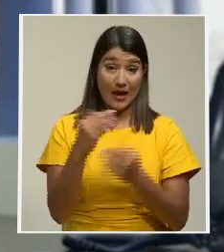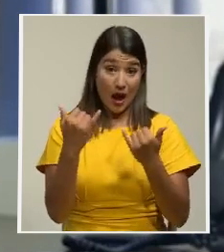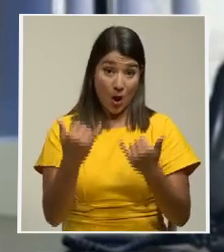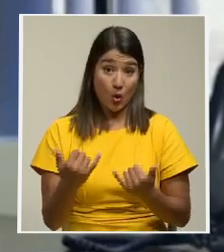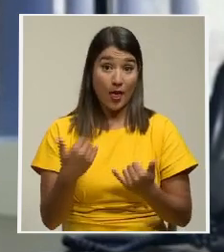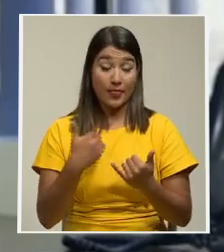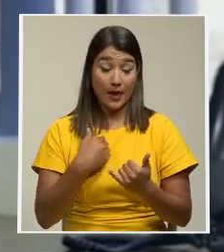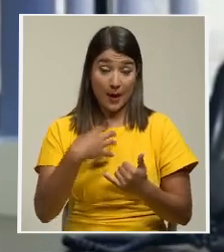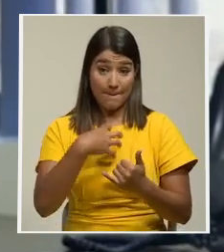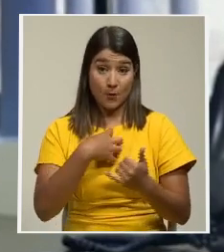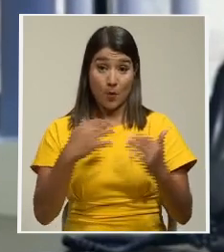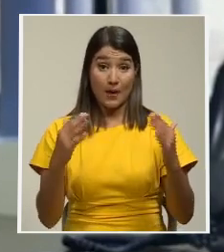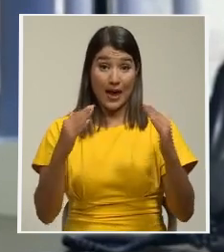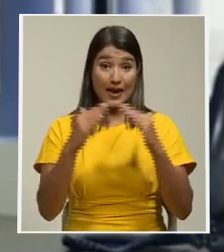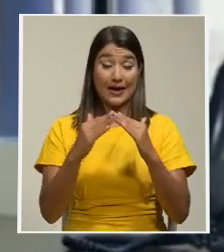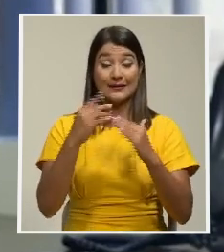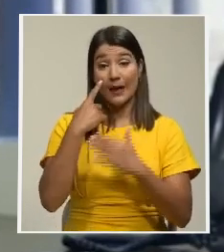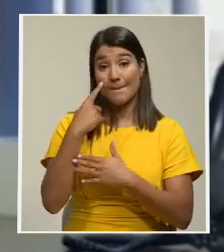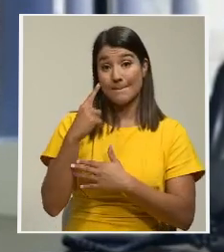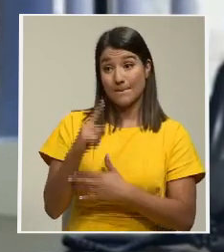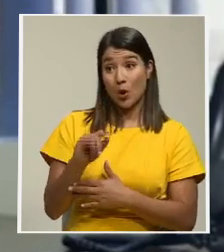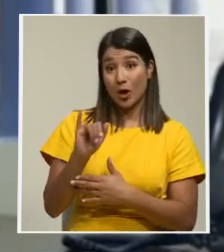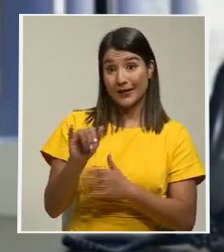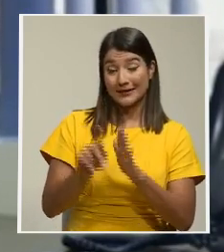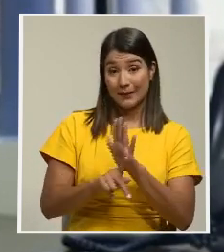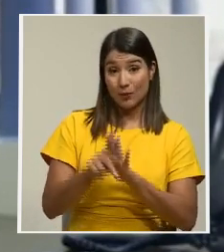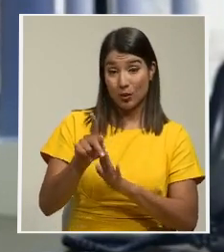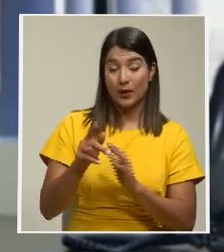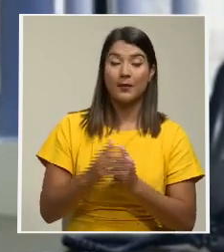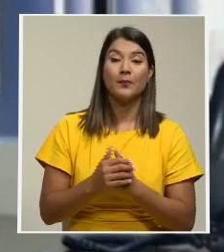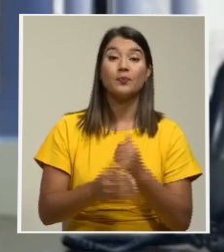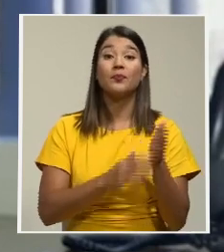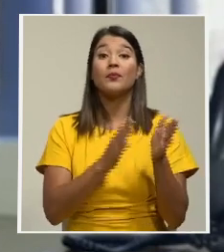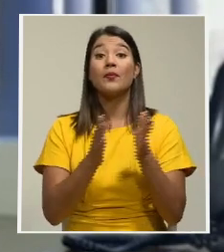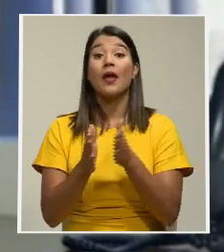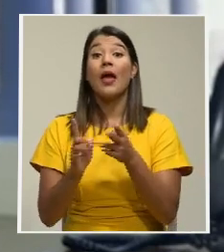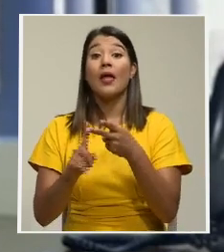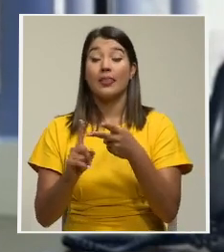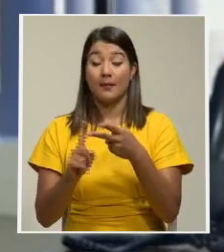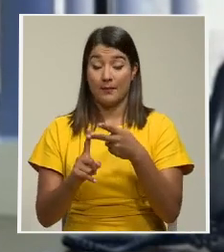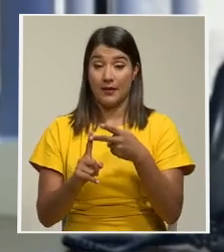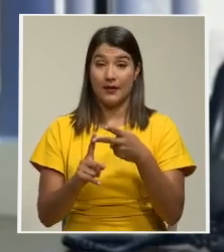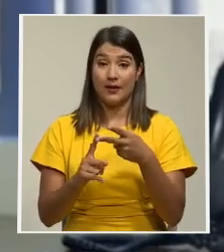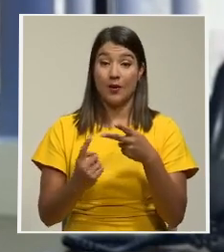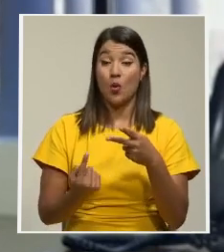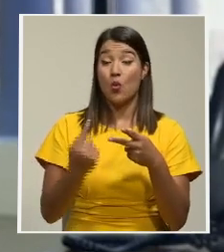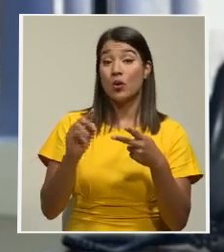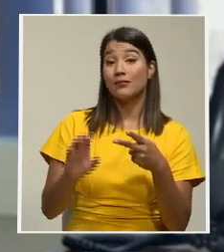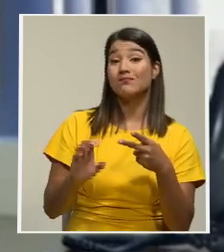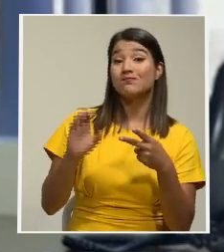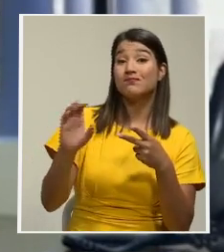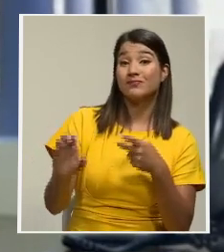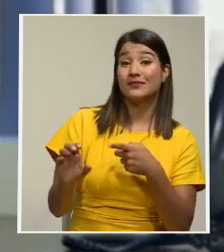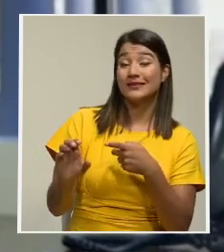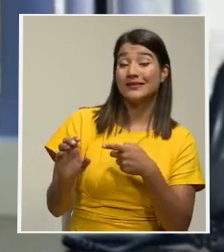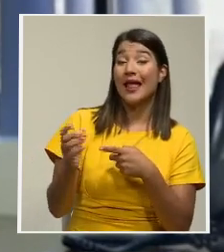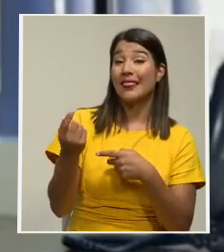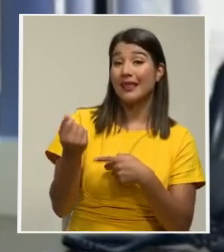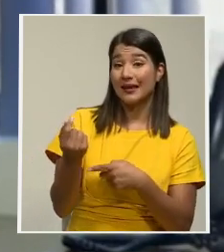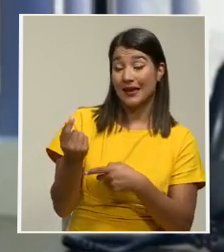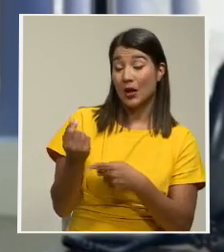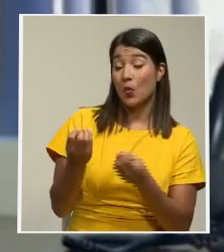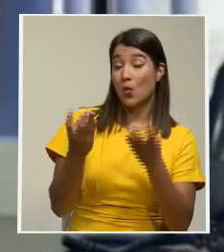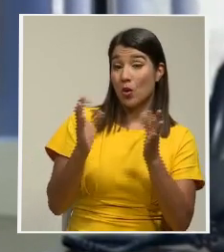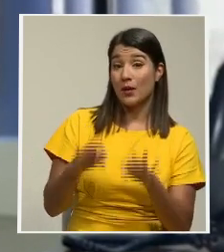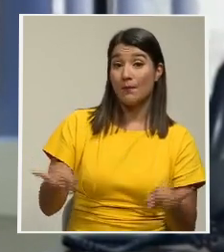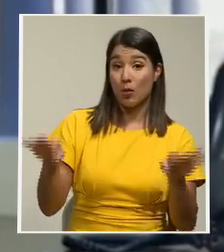tienen su vivienda propia gracias a este programa. Por otro lado, una inversión total de recursos